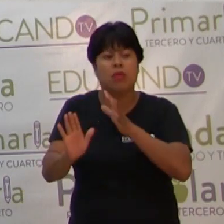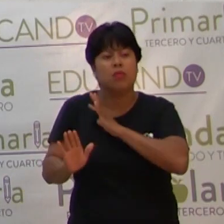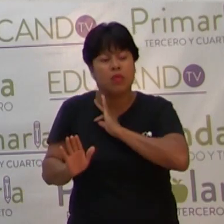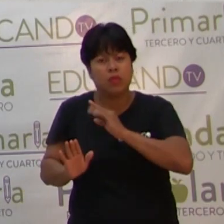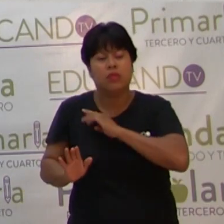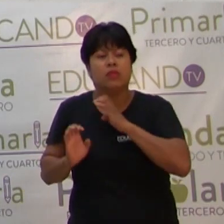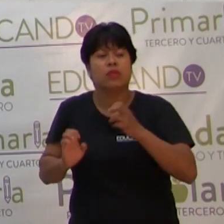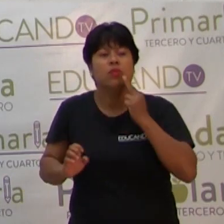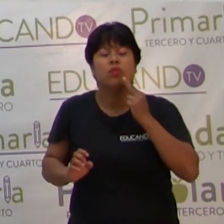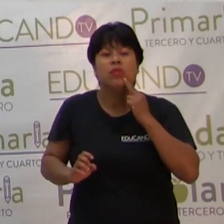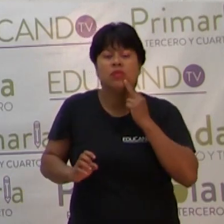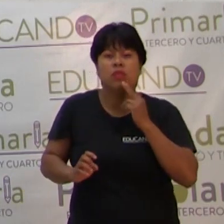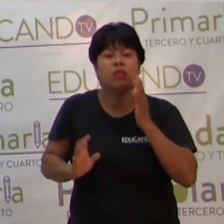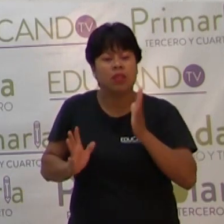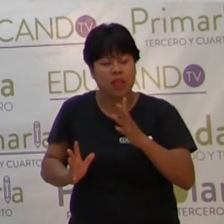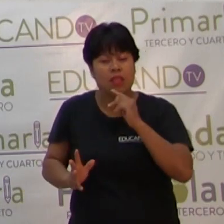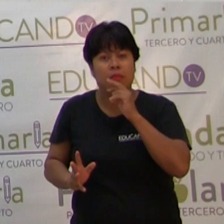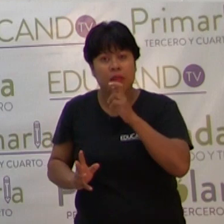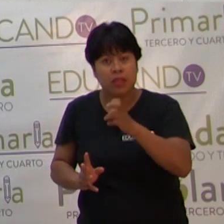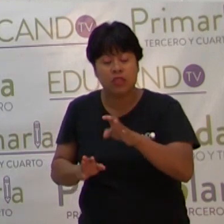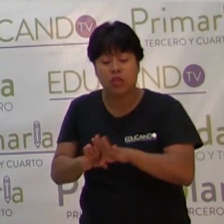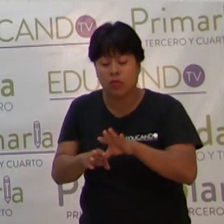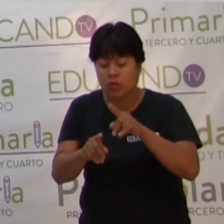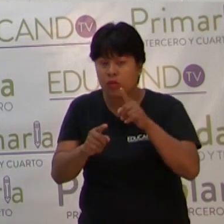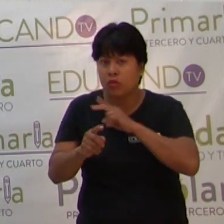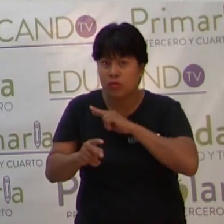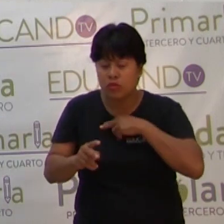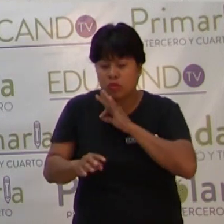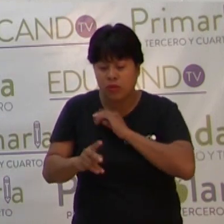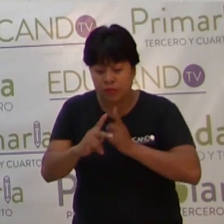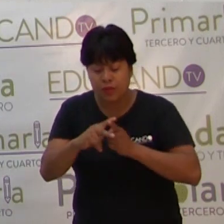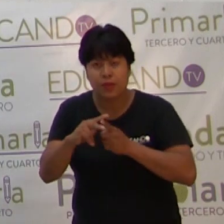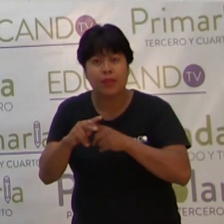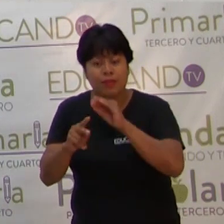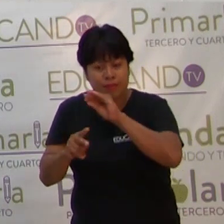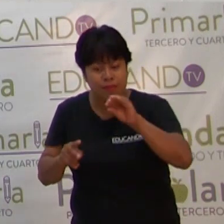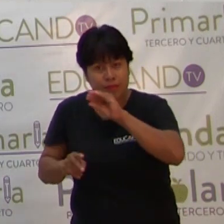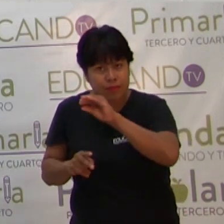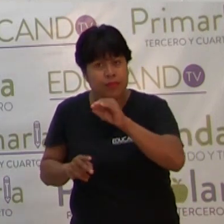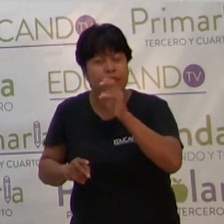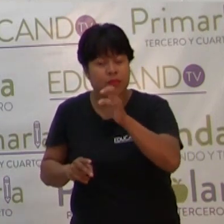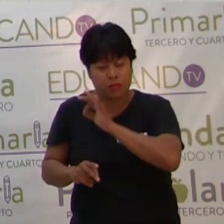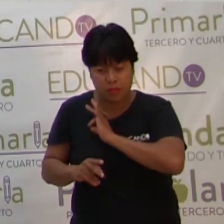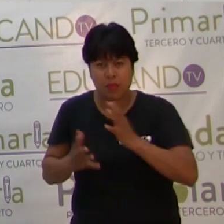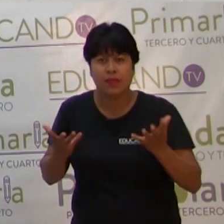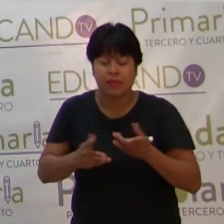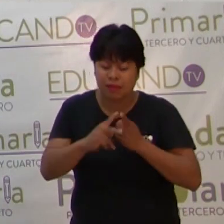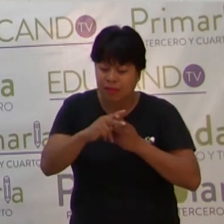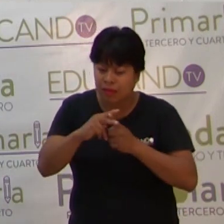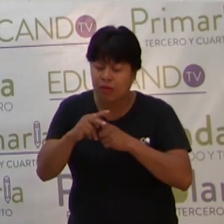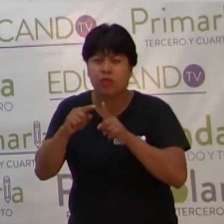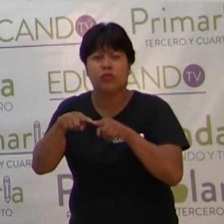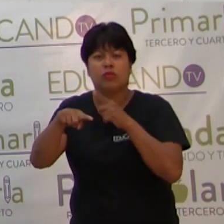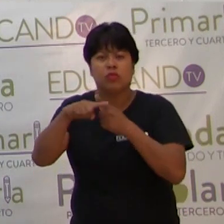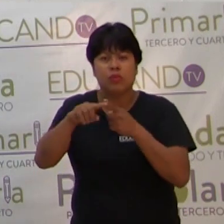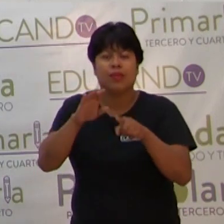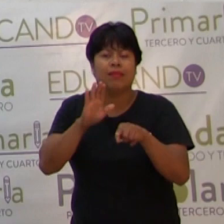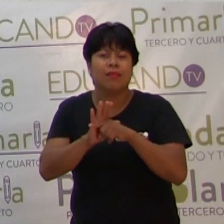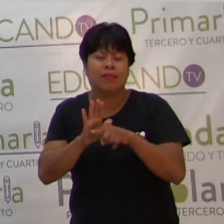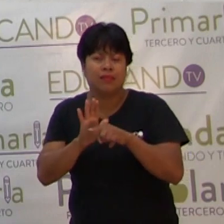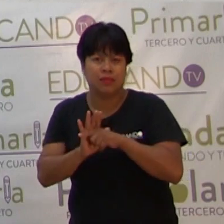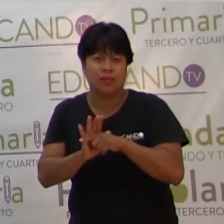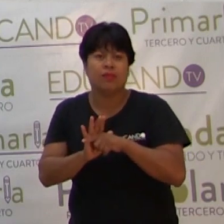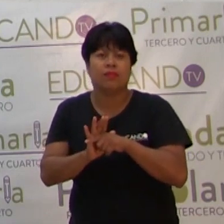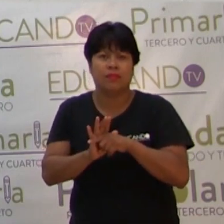utilizando. Ya también es un tipo de mecanismo con los cuales podemos hacer cálculos, sumas,